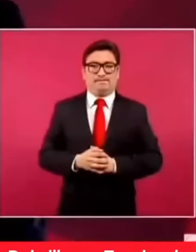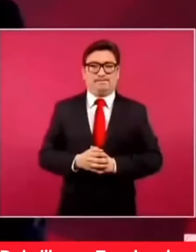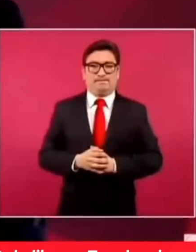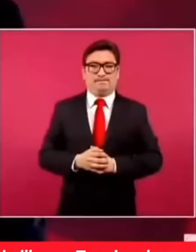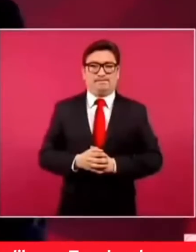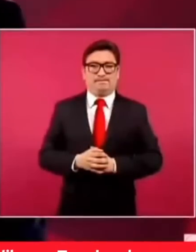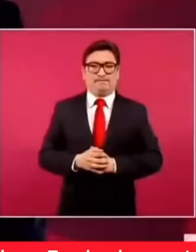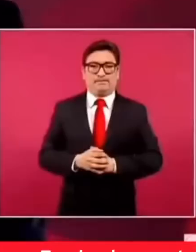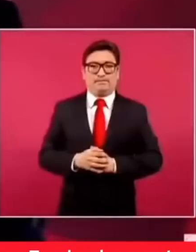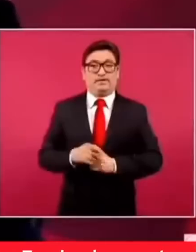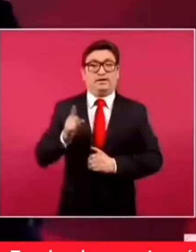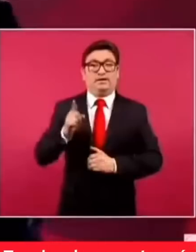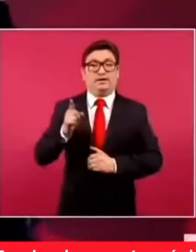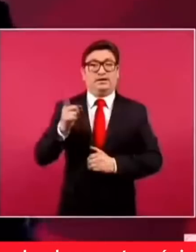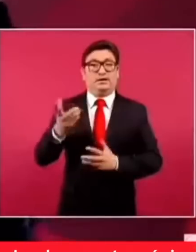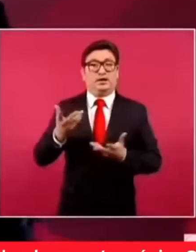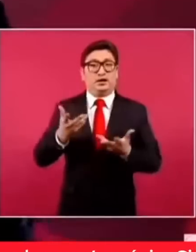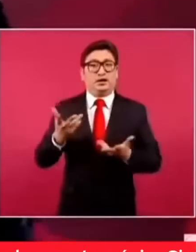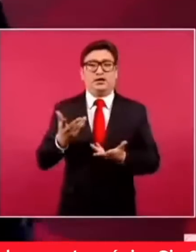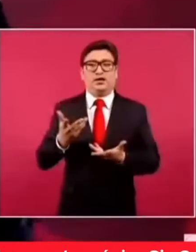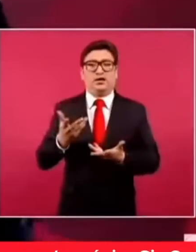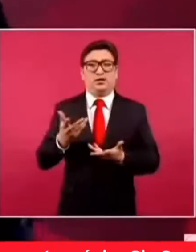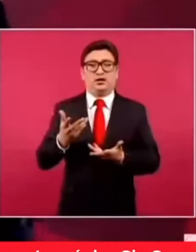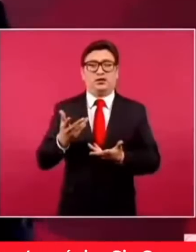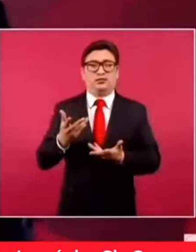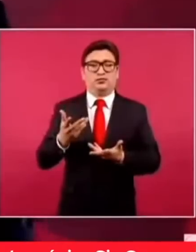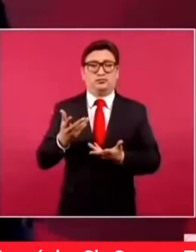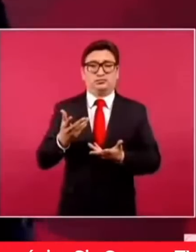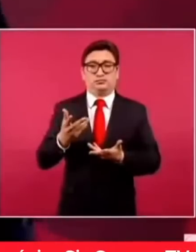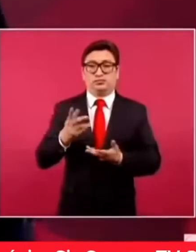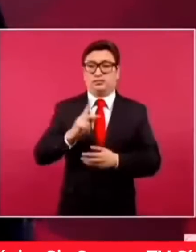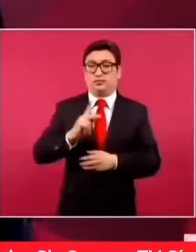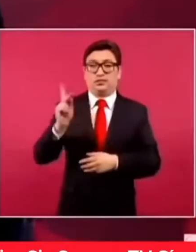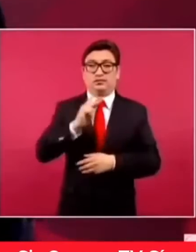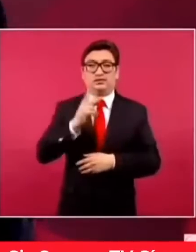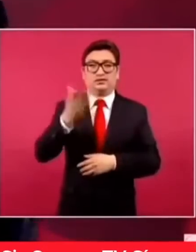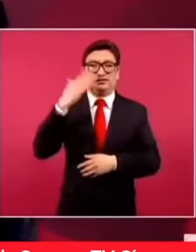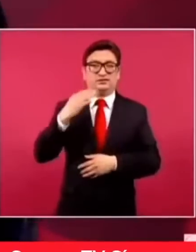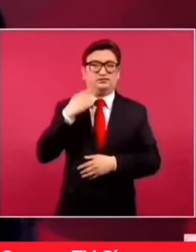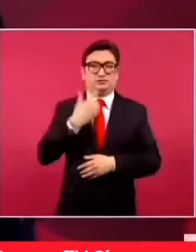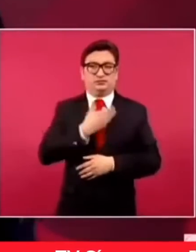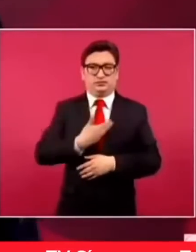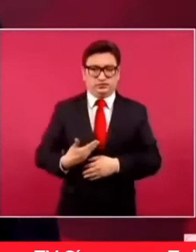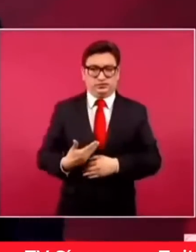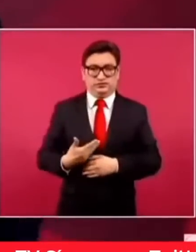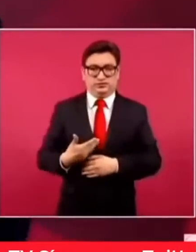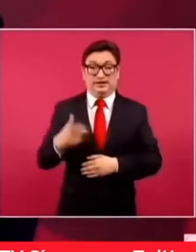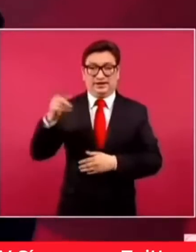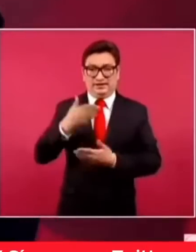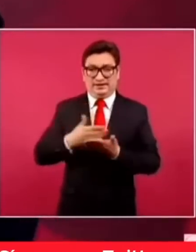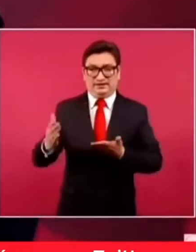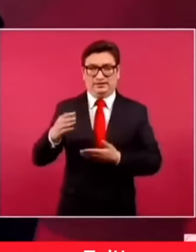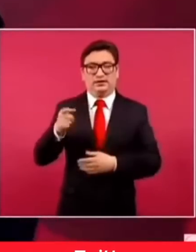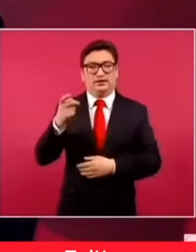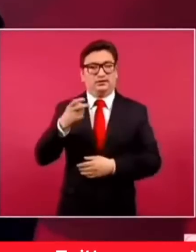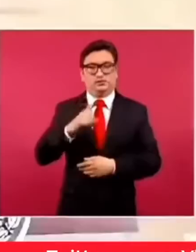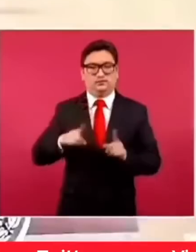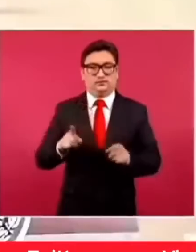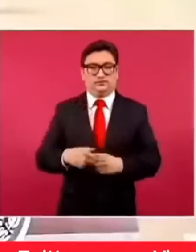de actuar como el presidente que está saliendo.